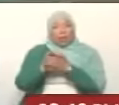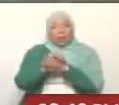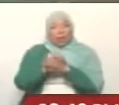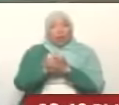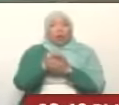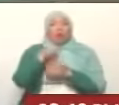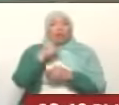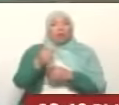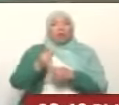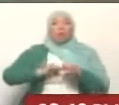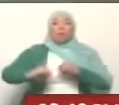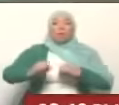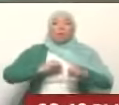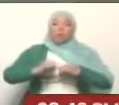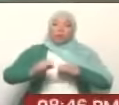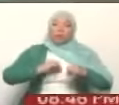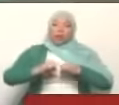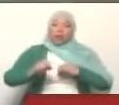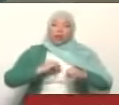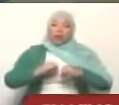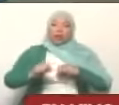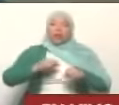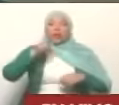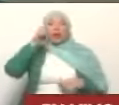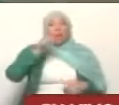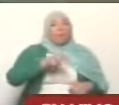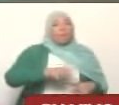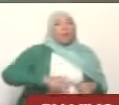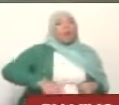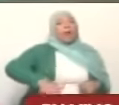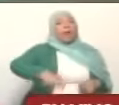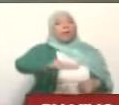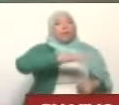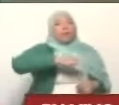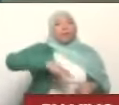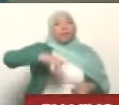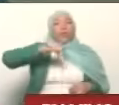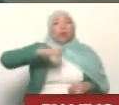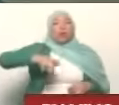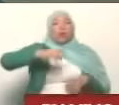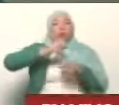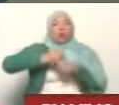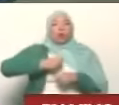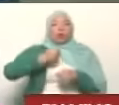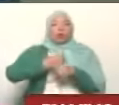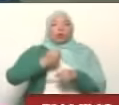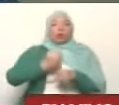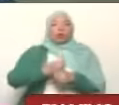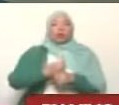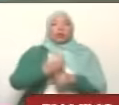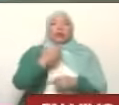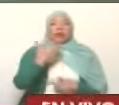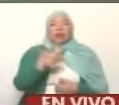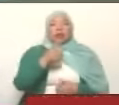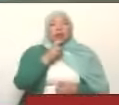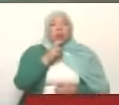ese gran movimiento de pueblo. Pueblo constituido y reunido en cinco comunas de